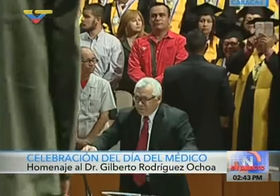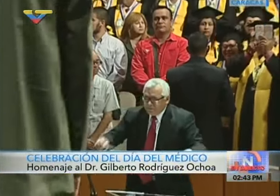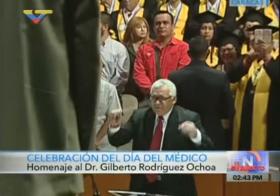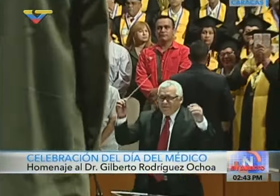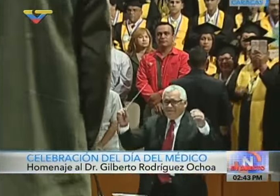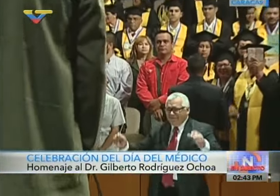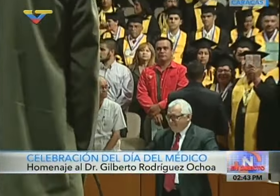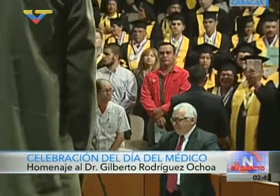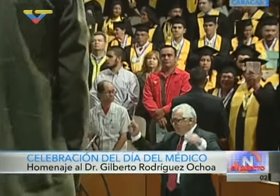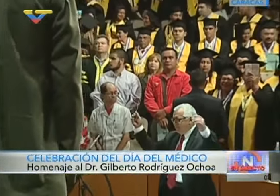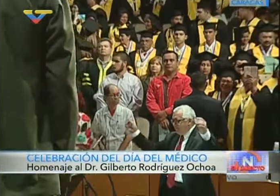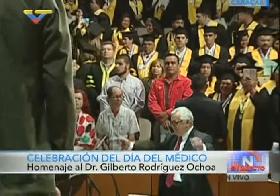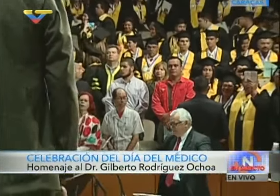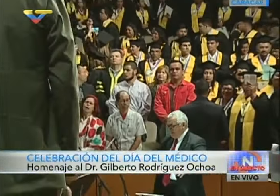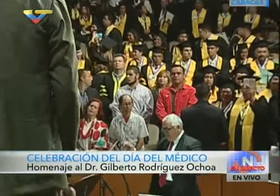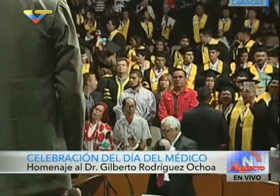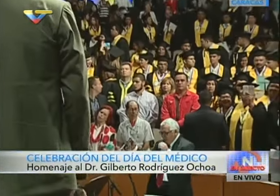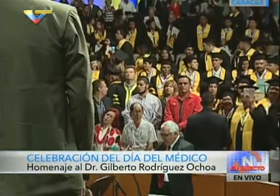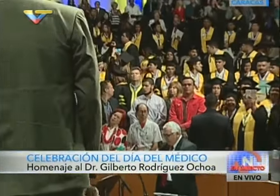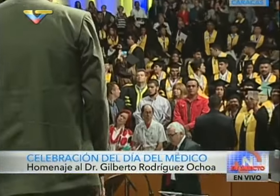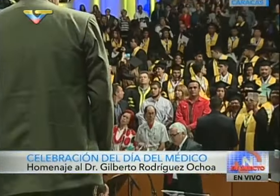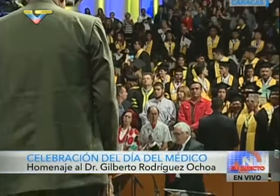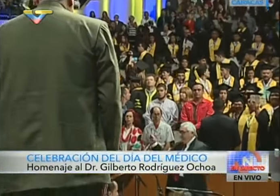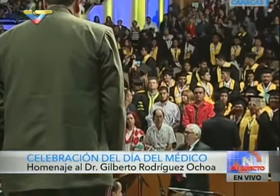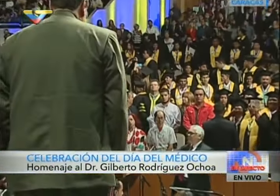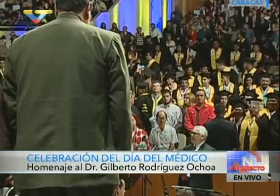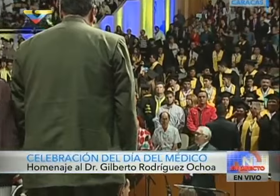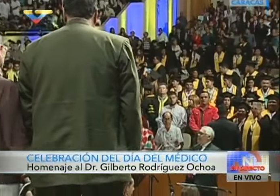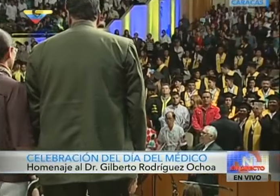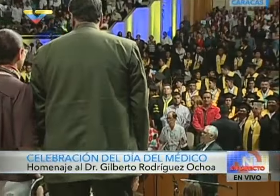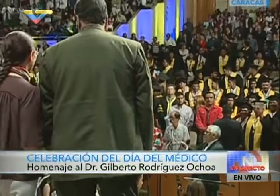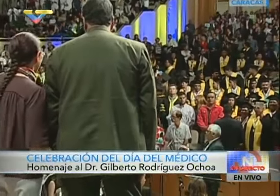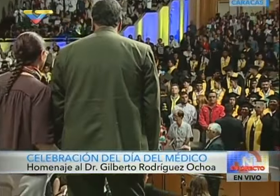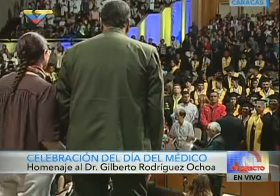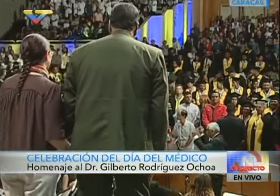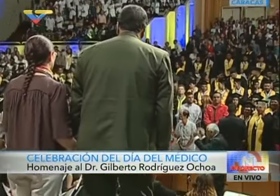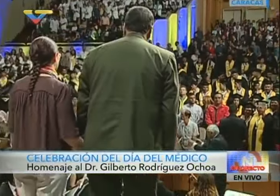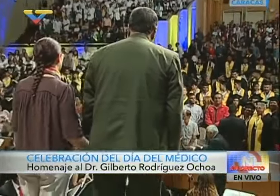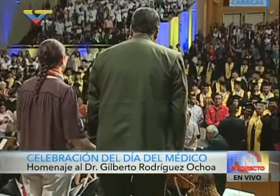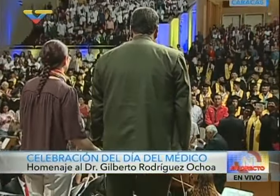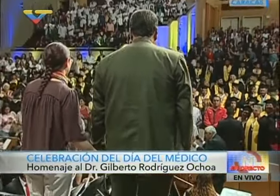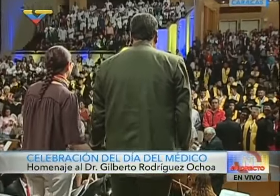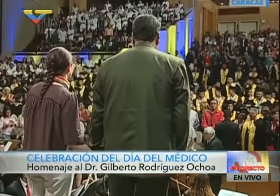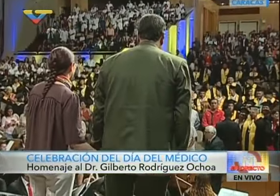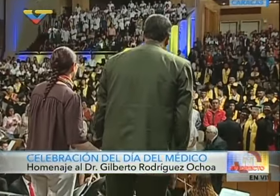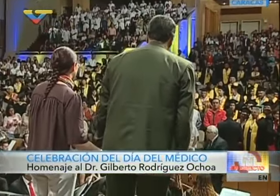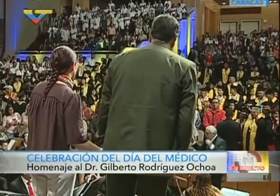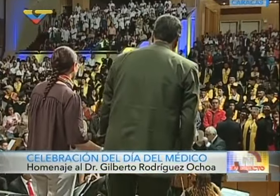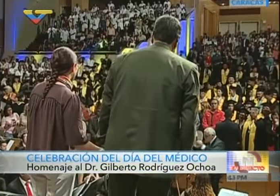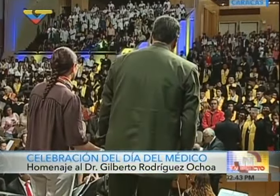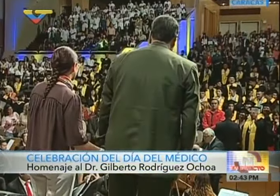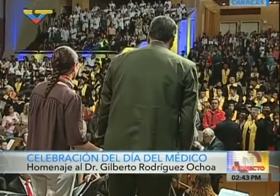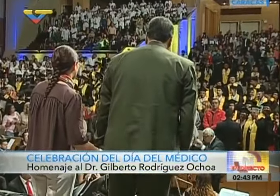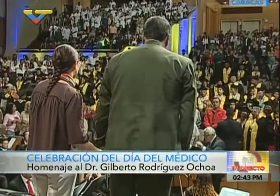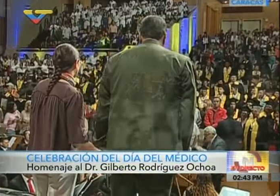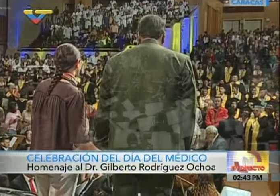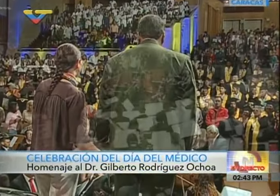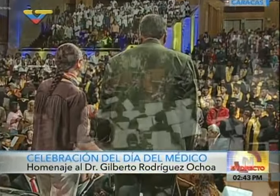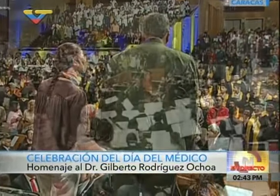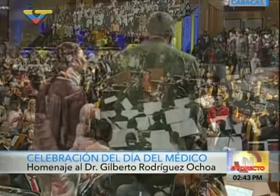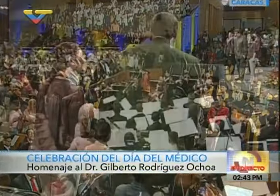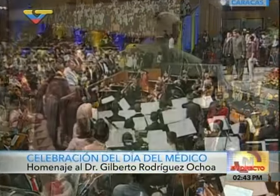100% barrio adentro, cumpliendo con las metas establecidas en el gobierno nacional para garantizar el acceso de la